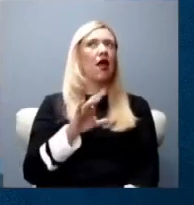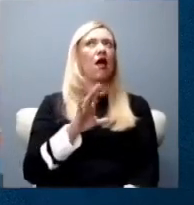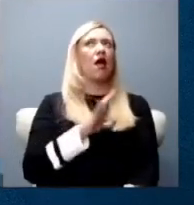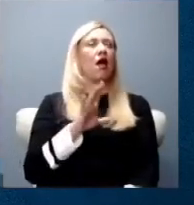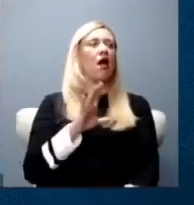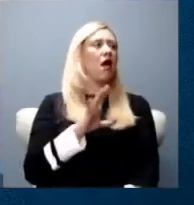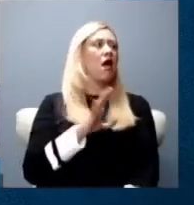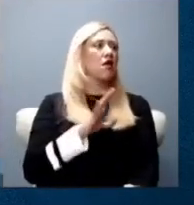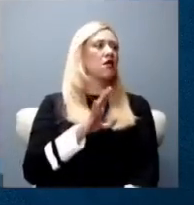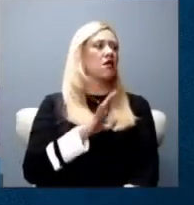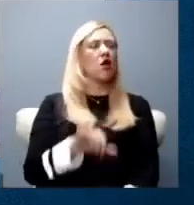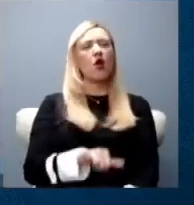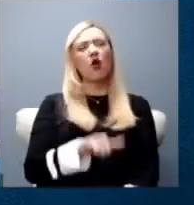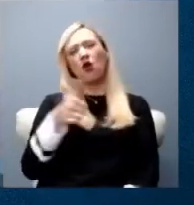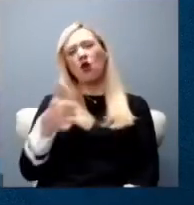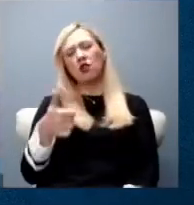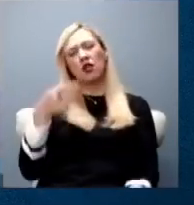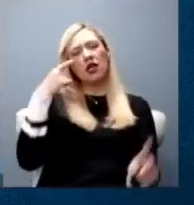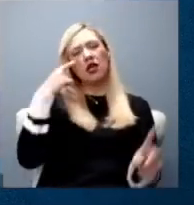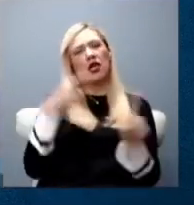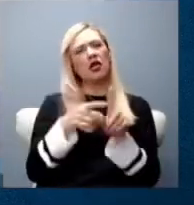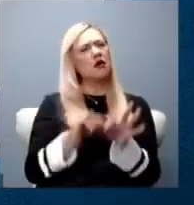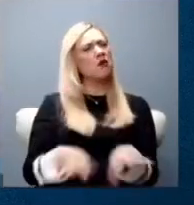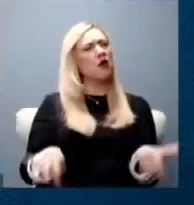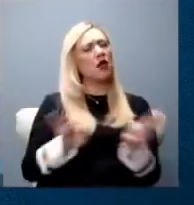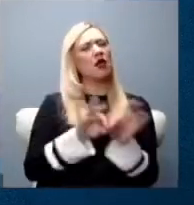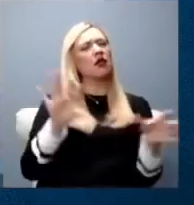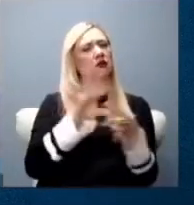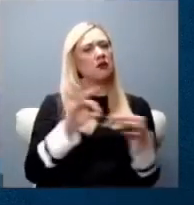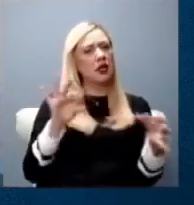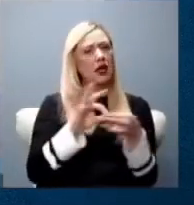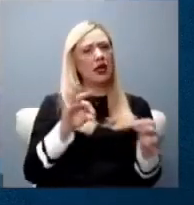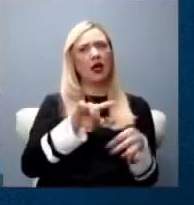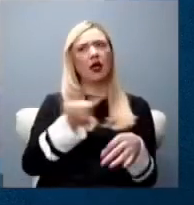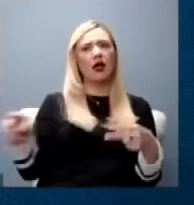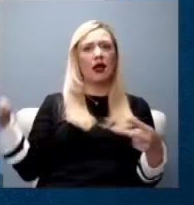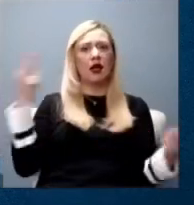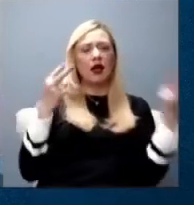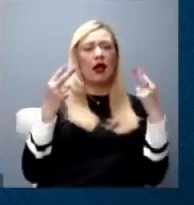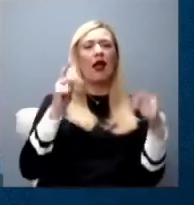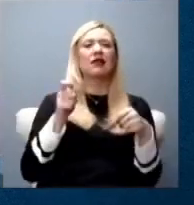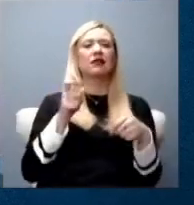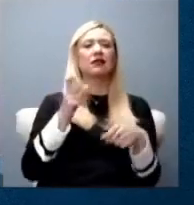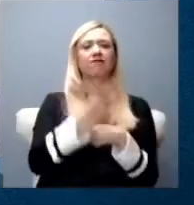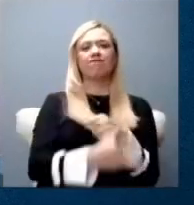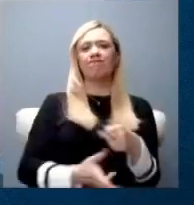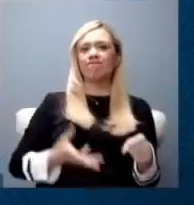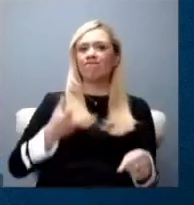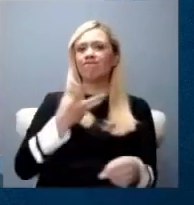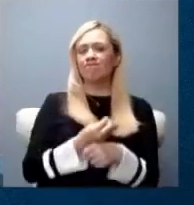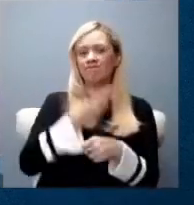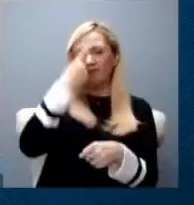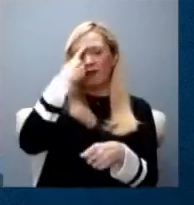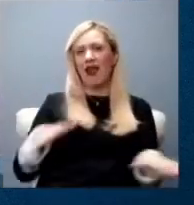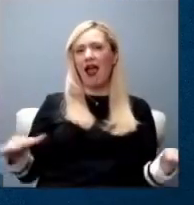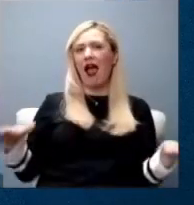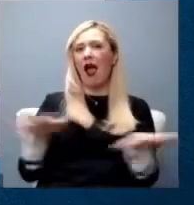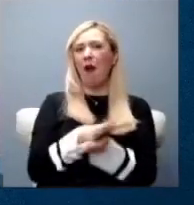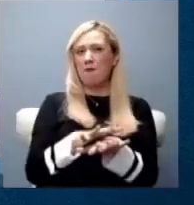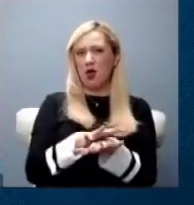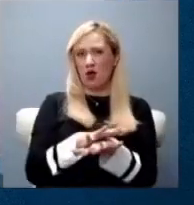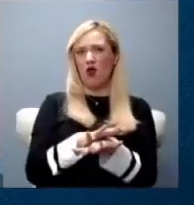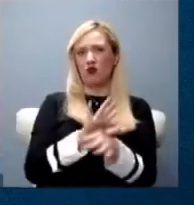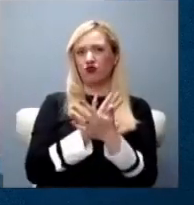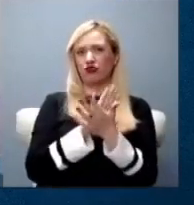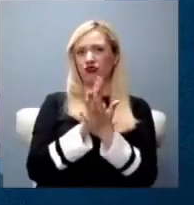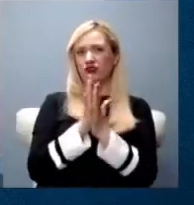Pero hay otra noción que creo que es importante explicarle al público que nos escucha, que es la reparaciones con vocación transformadora. Por lo menos para el caso